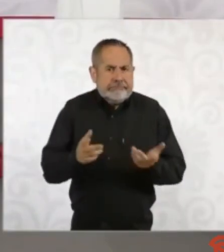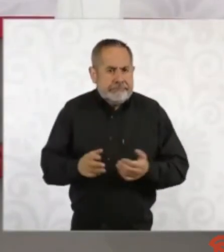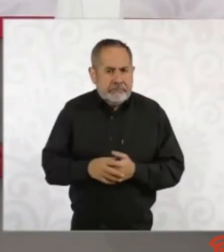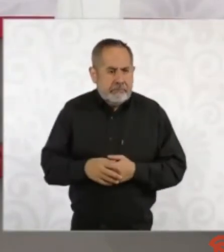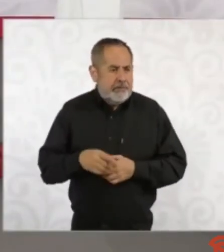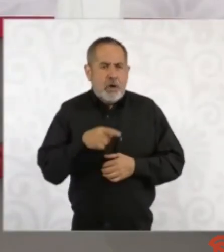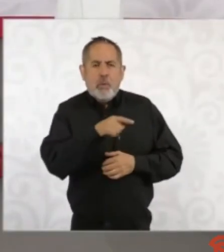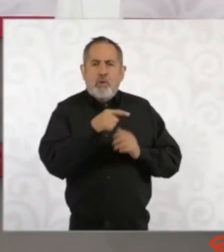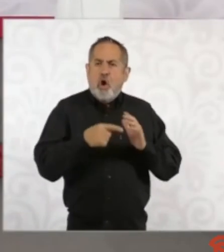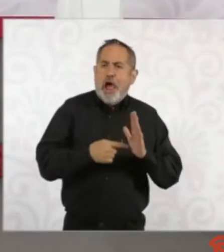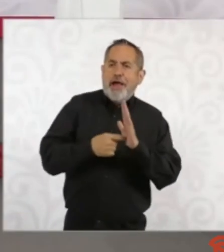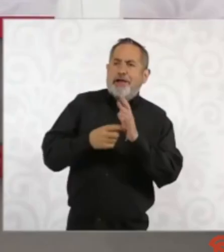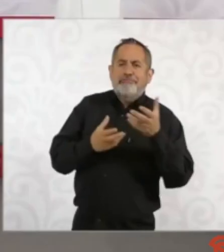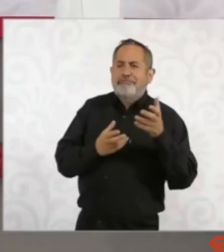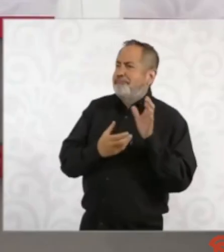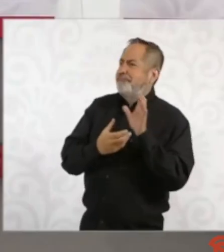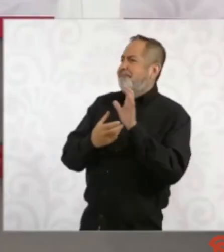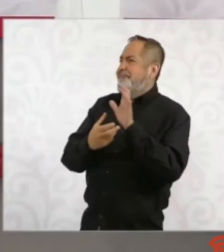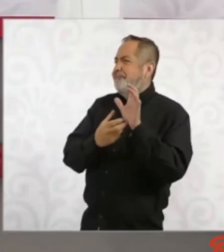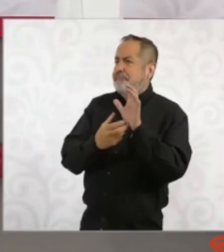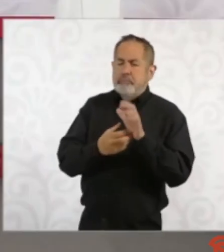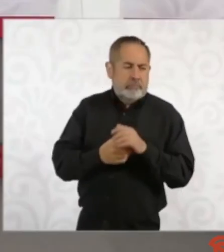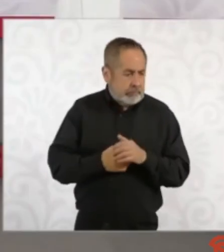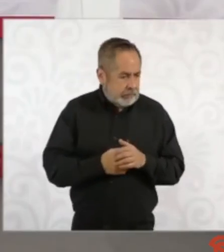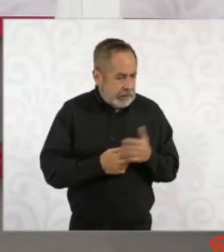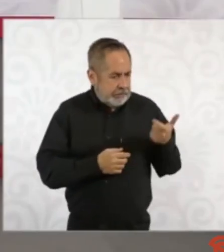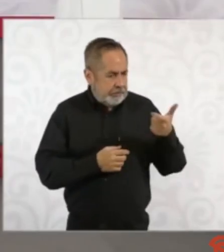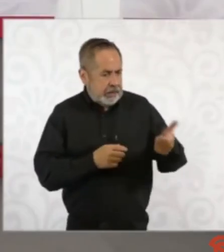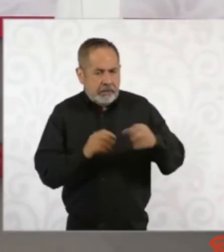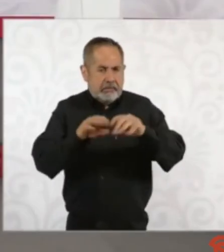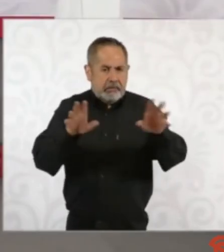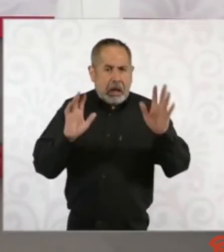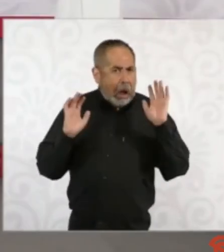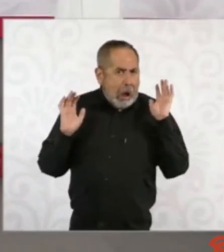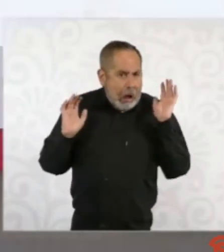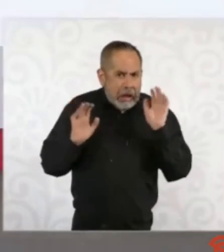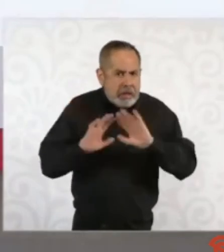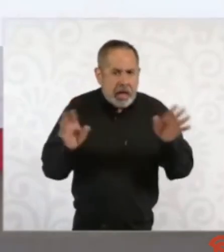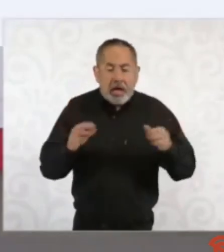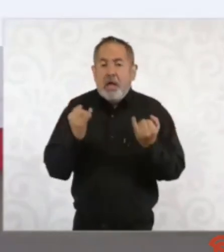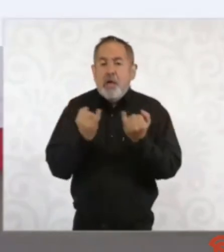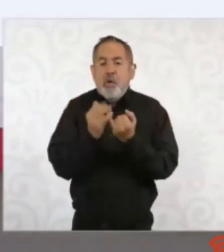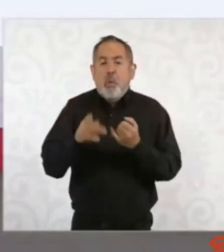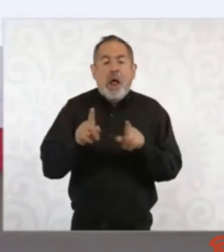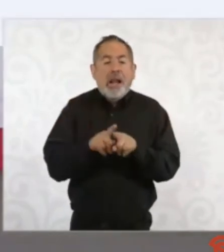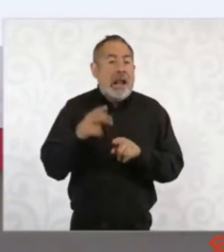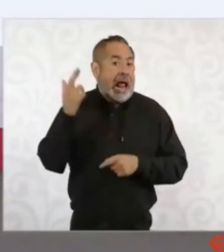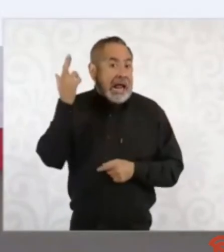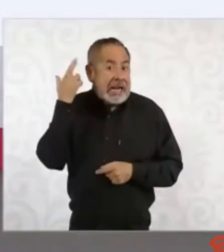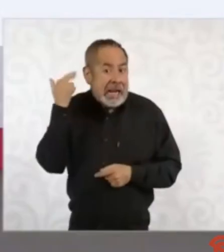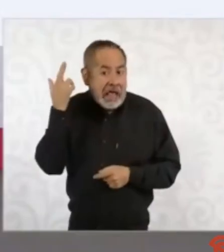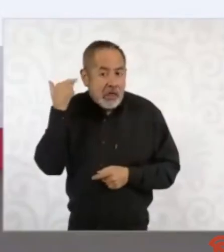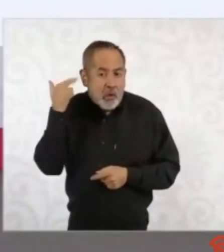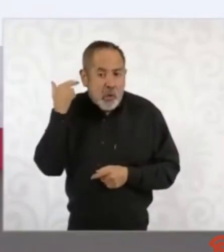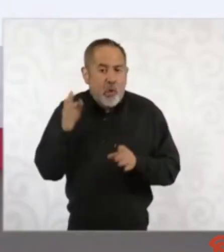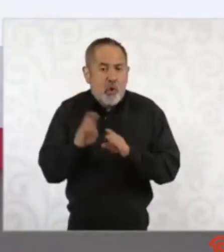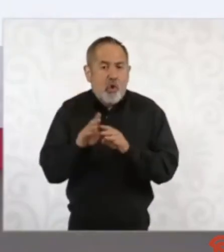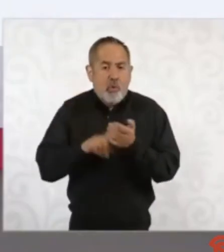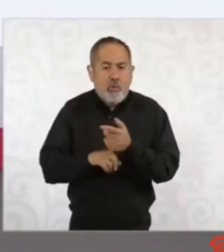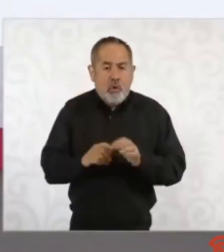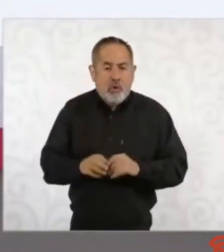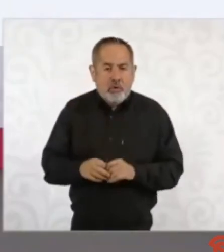por anuncios. Y en el caso de radio, los espacios comercializados dentro del contenido se deberá